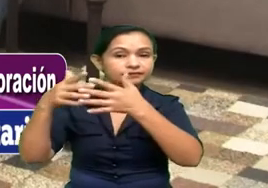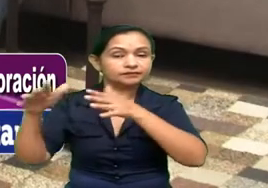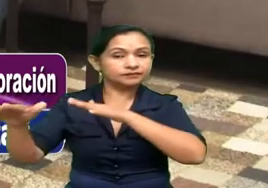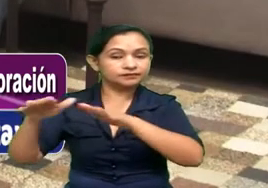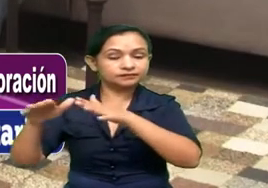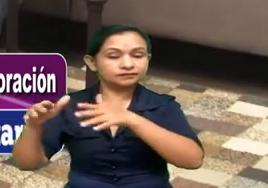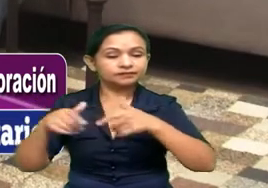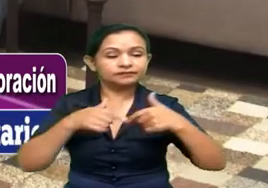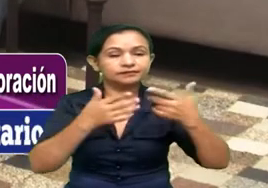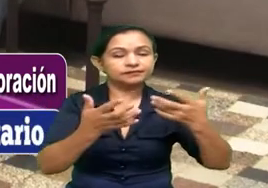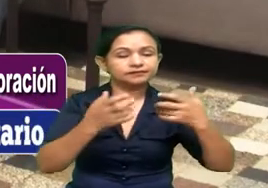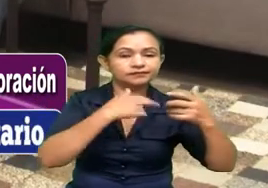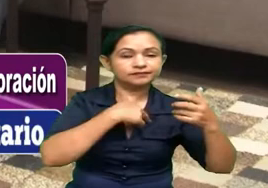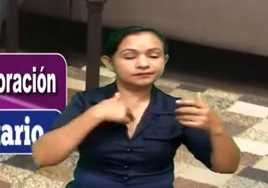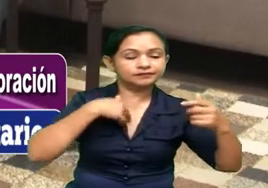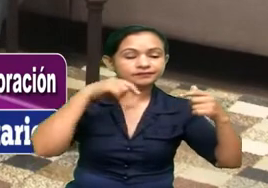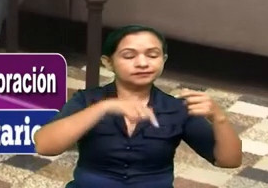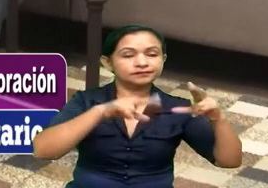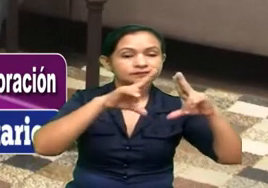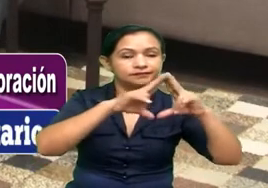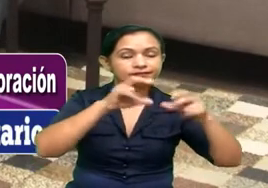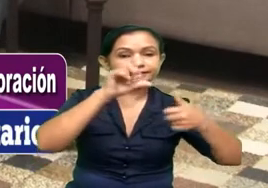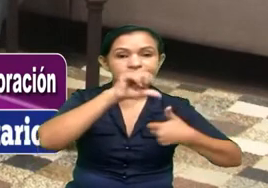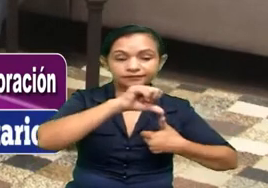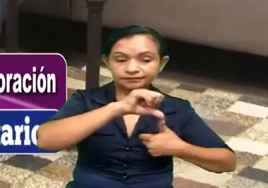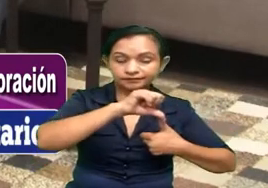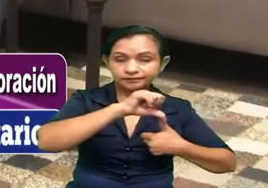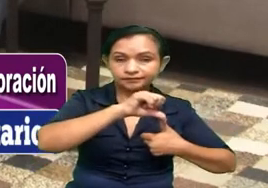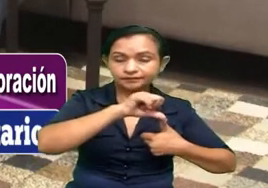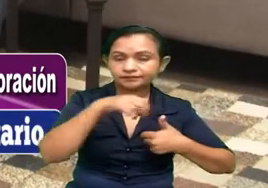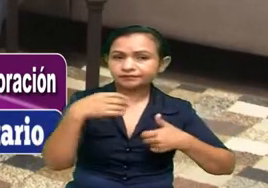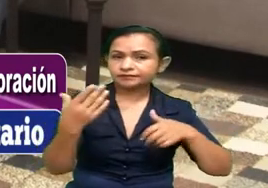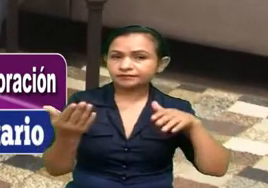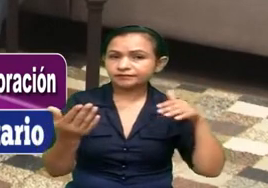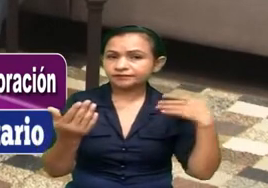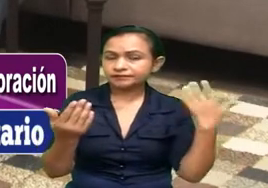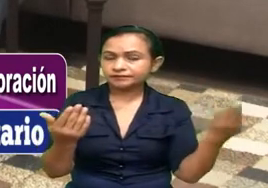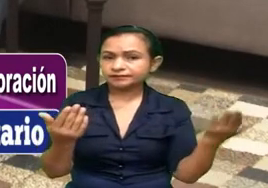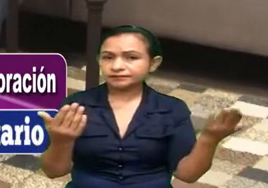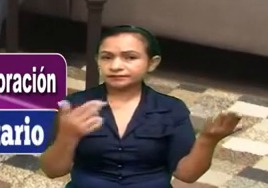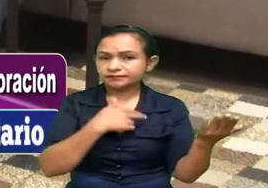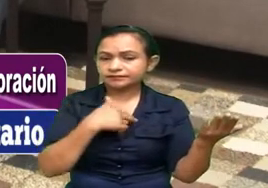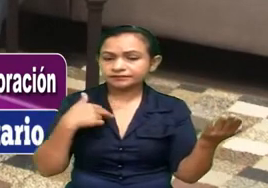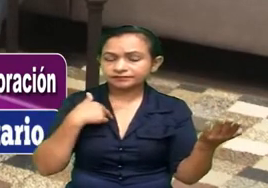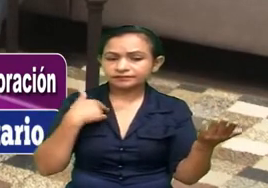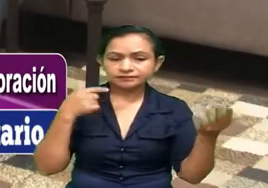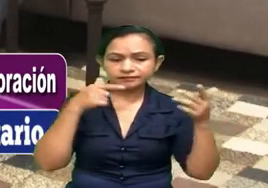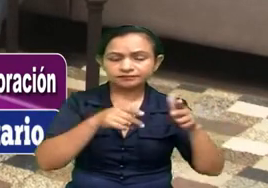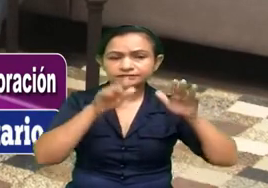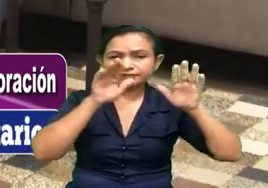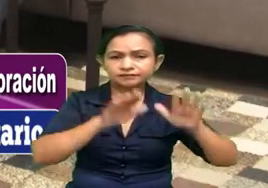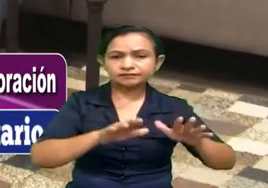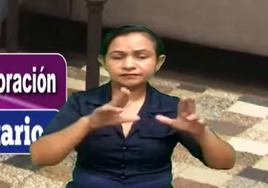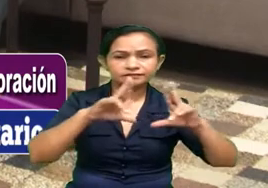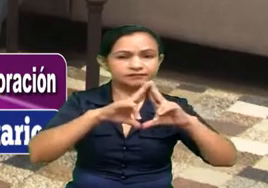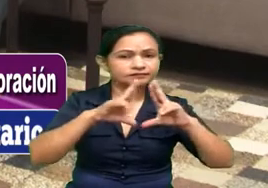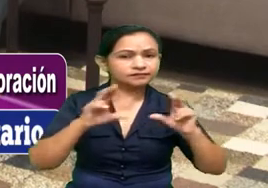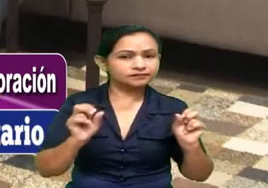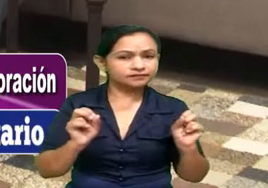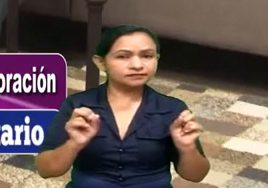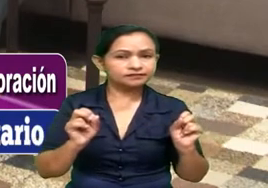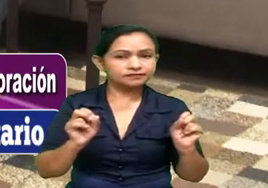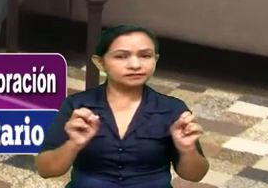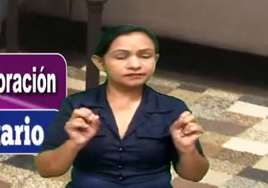No pudo hacer en Estados Unidos, pero lo quería hacer acá en Nicaragua y en Centroamérica. ¿Cuál era el propósito de él de instaurar algo así en nuestro país